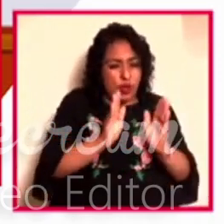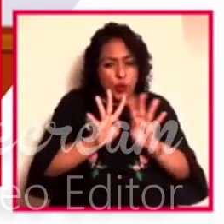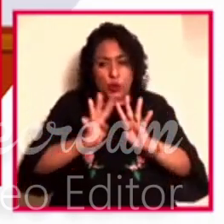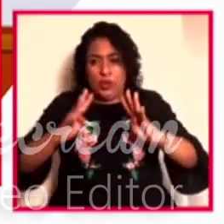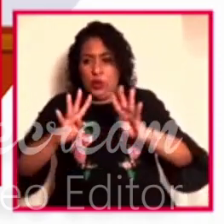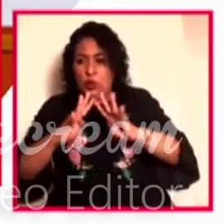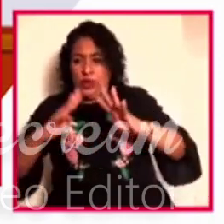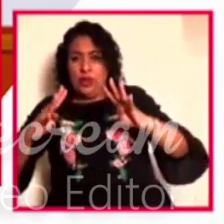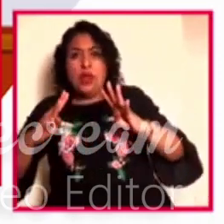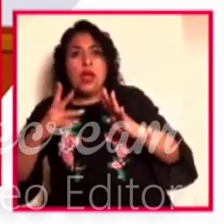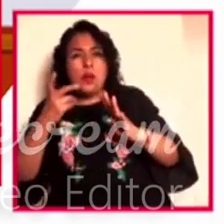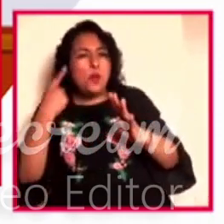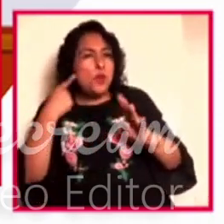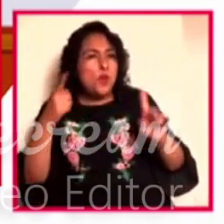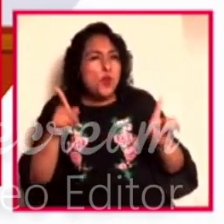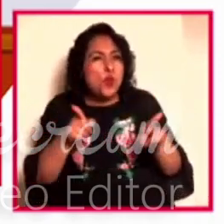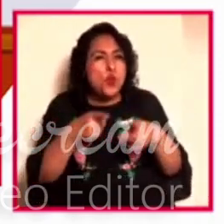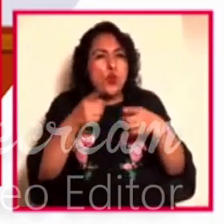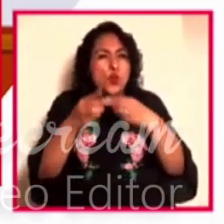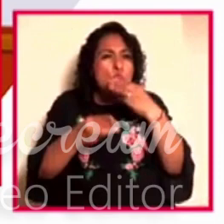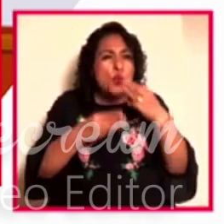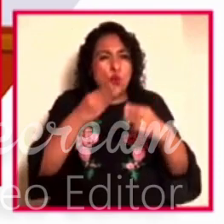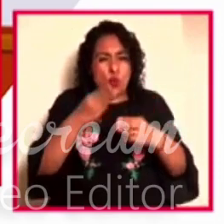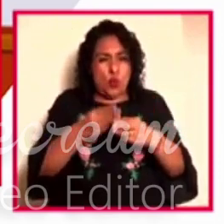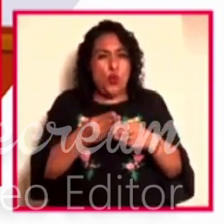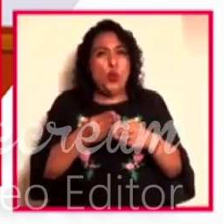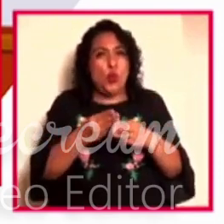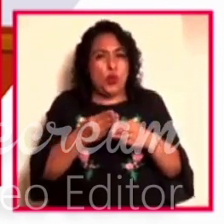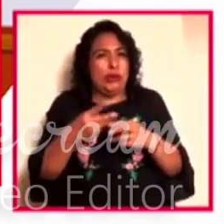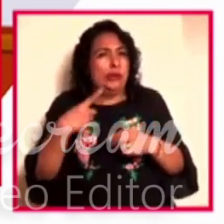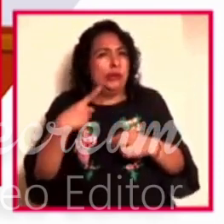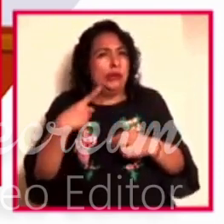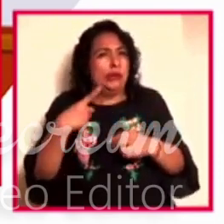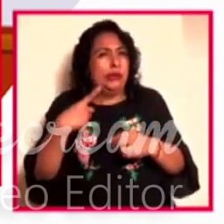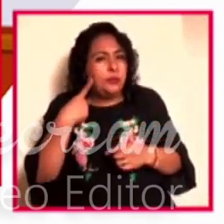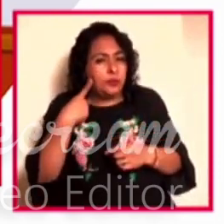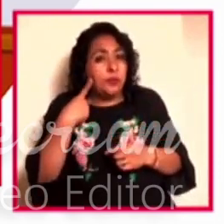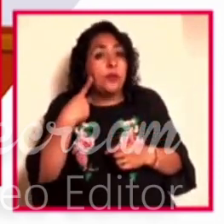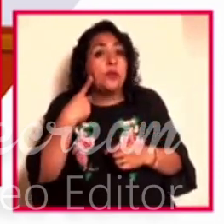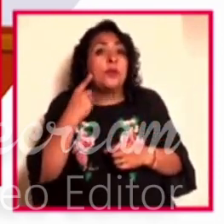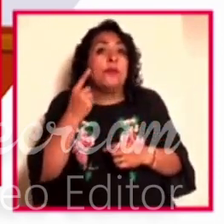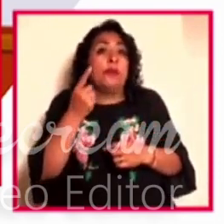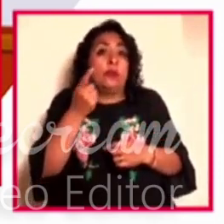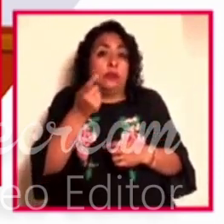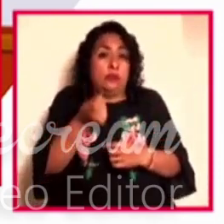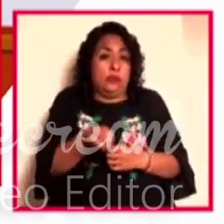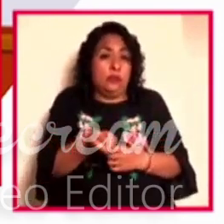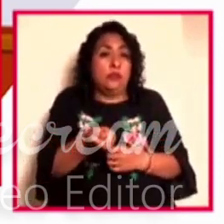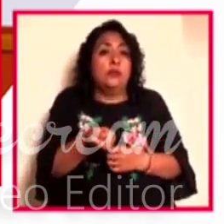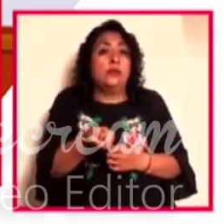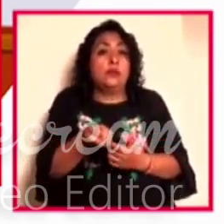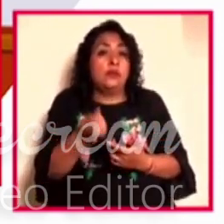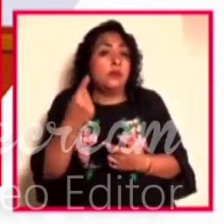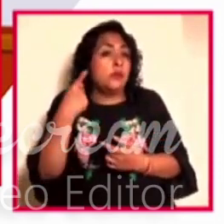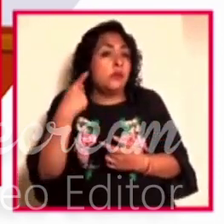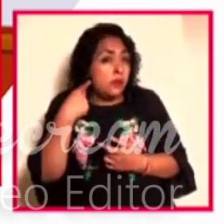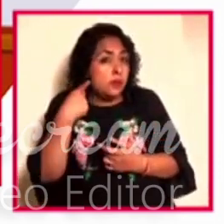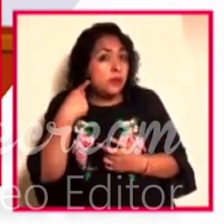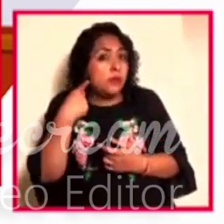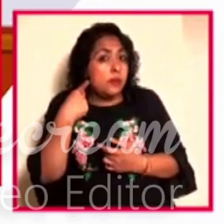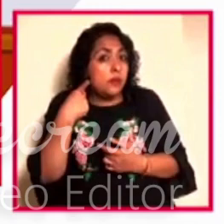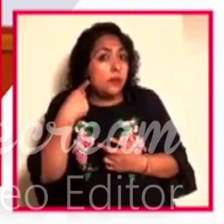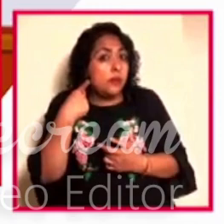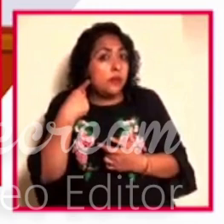Ese mundo sonoro, que es el sonido, en esencia, así me parece, que es el sonido